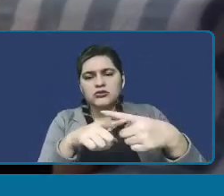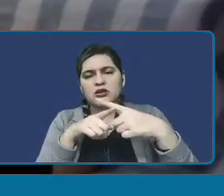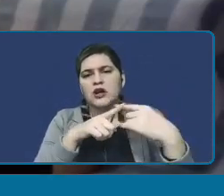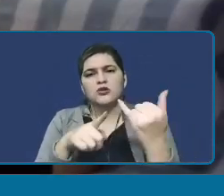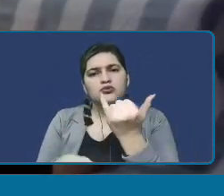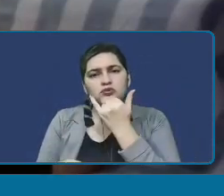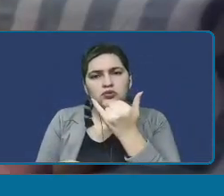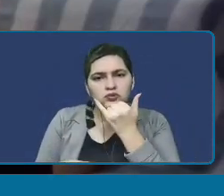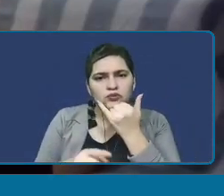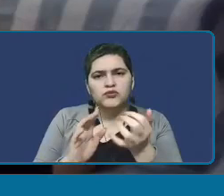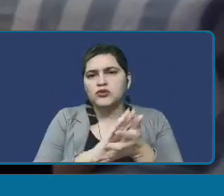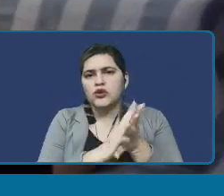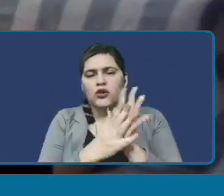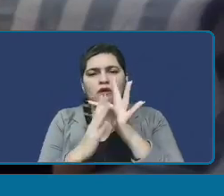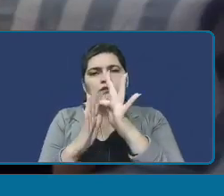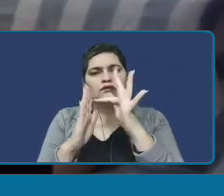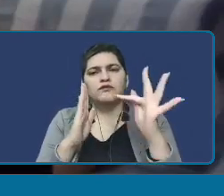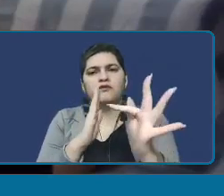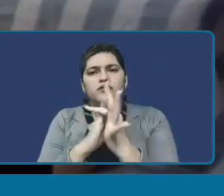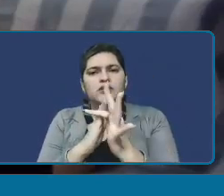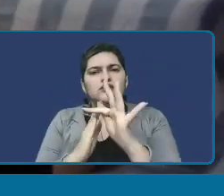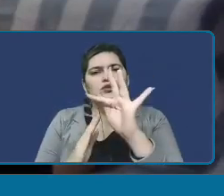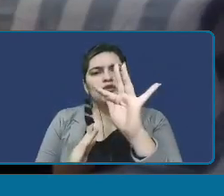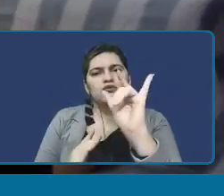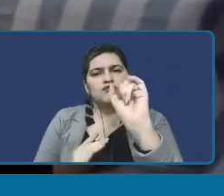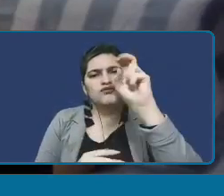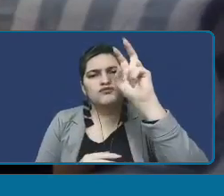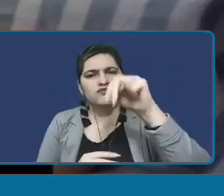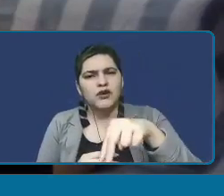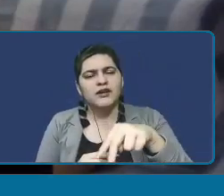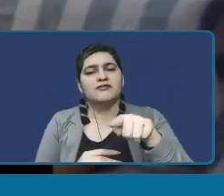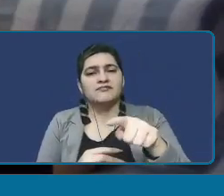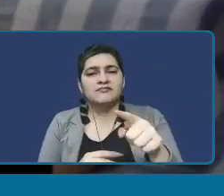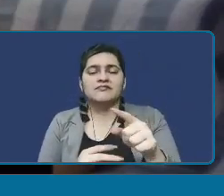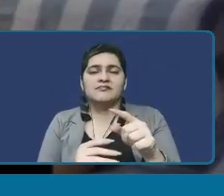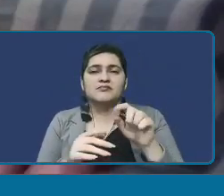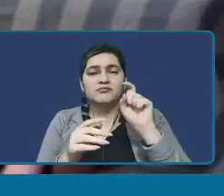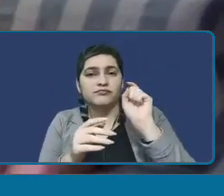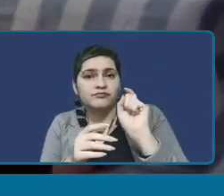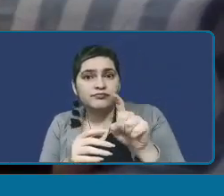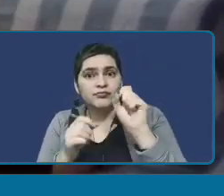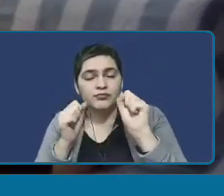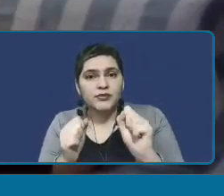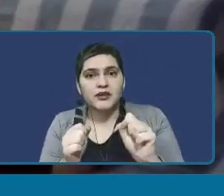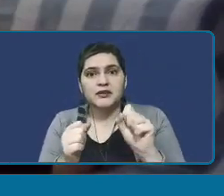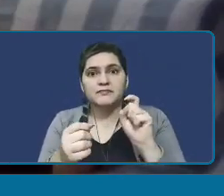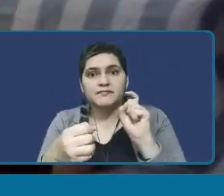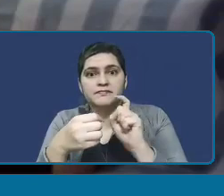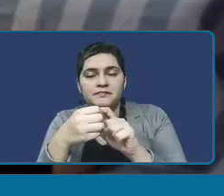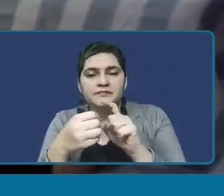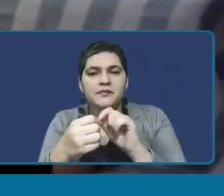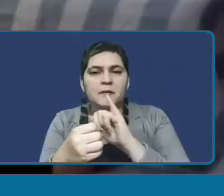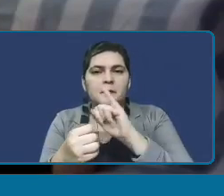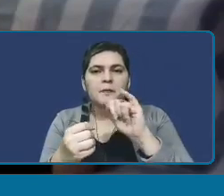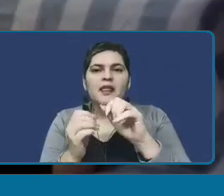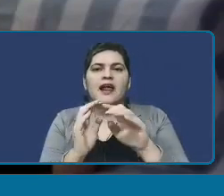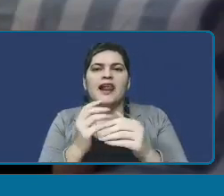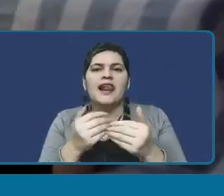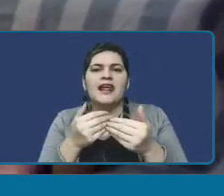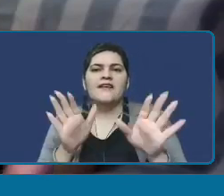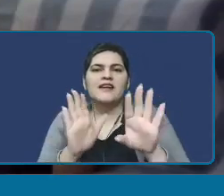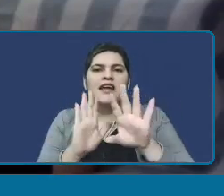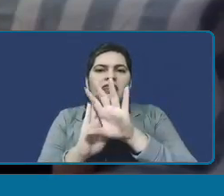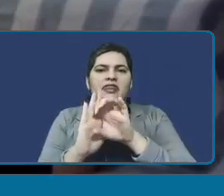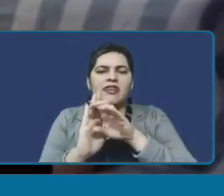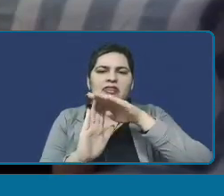Fundación FUAN, les aconsejamos que se suscriban porque ya lo saben, hay mucha información de interés y de todo de libre descarga en nuestro canal de YouTube también y en